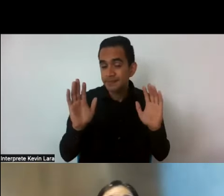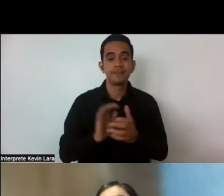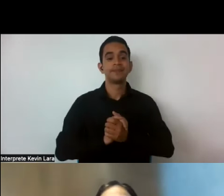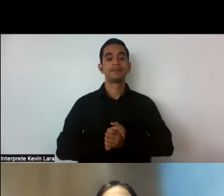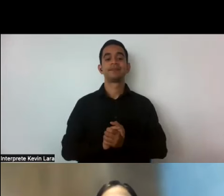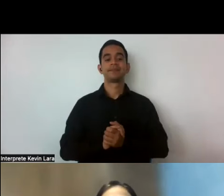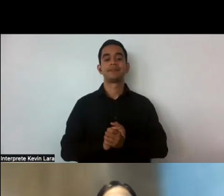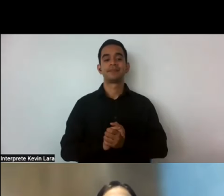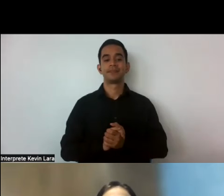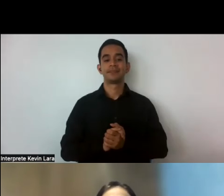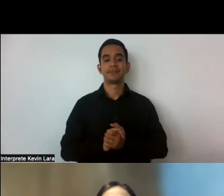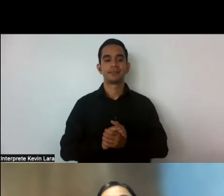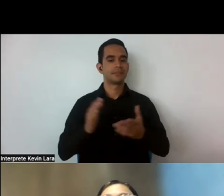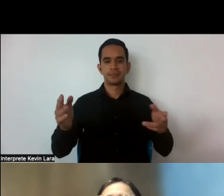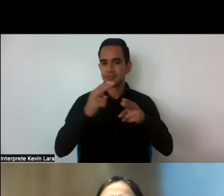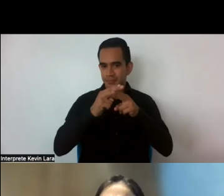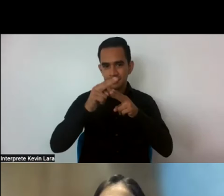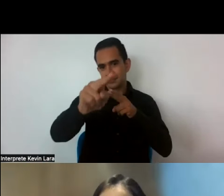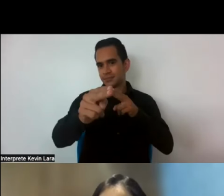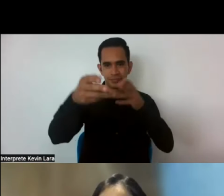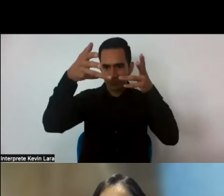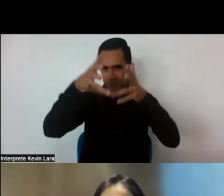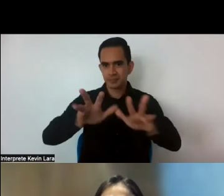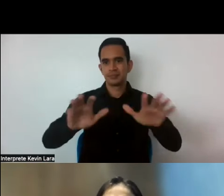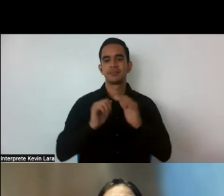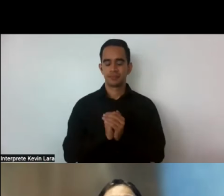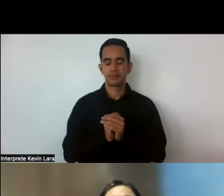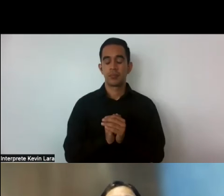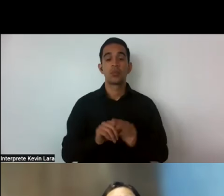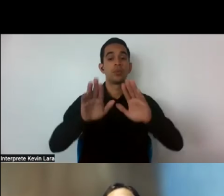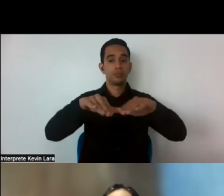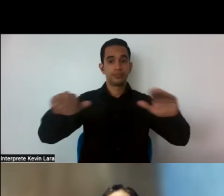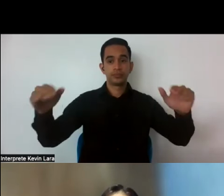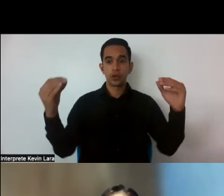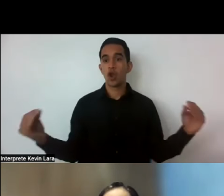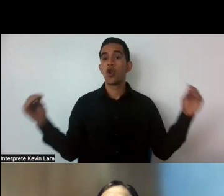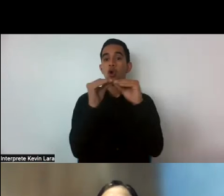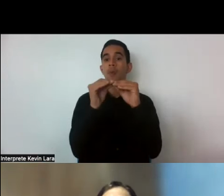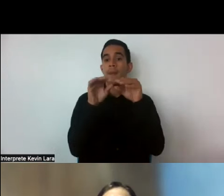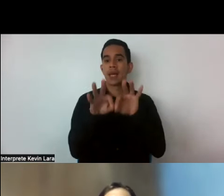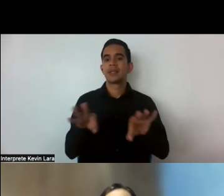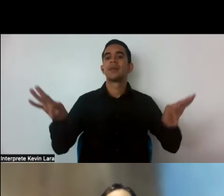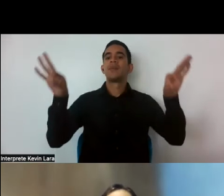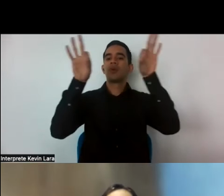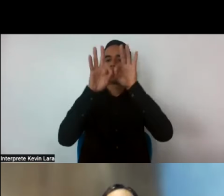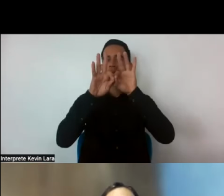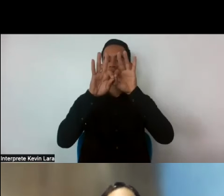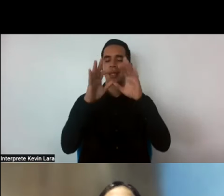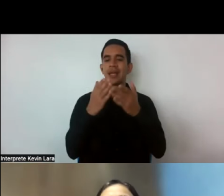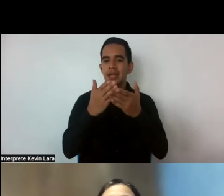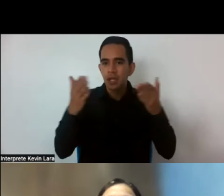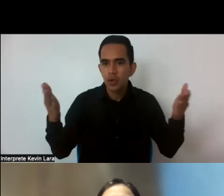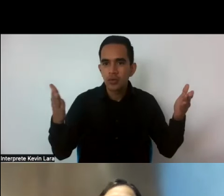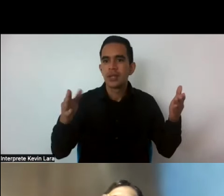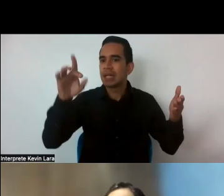Ya estamos en la recta final. Lo importante es que nosotros nos tenemos que dar cuenta que